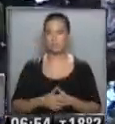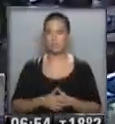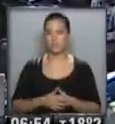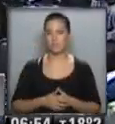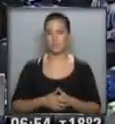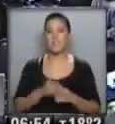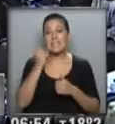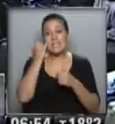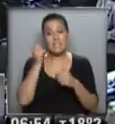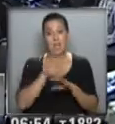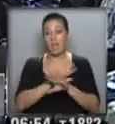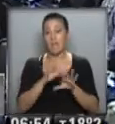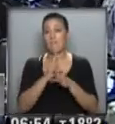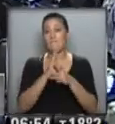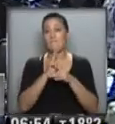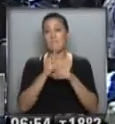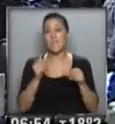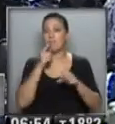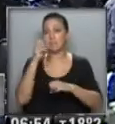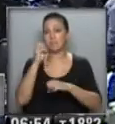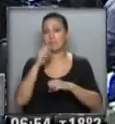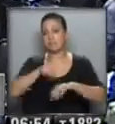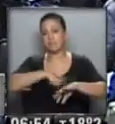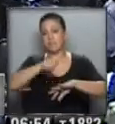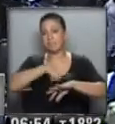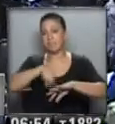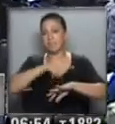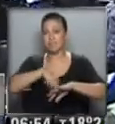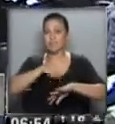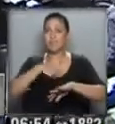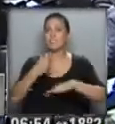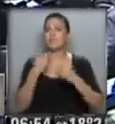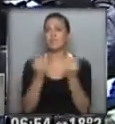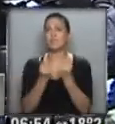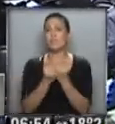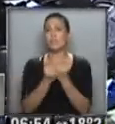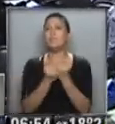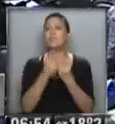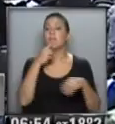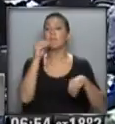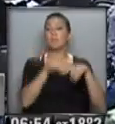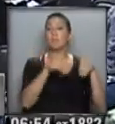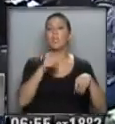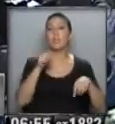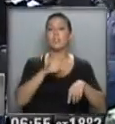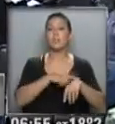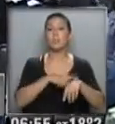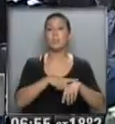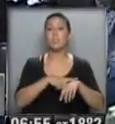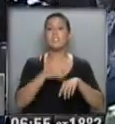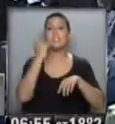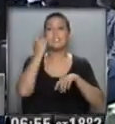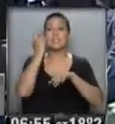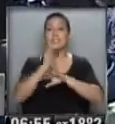termina prácticamente la maratónica sesión, se ha votado en particular en este momento y ya se